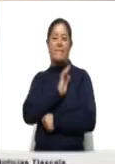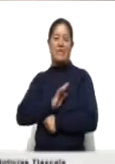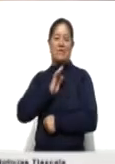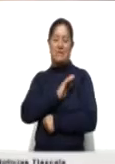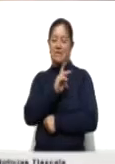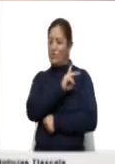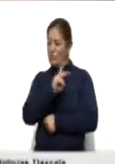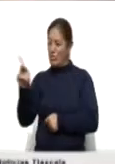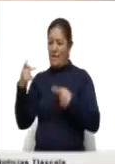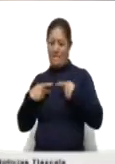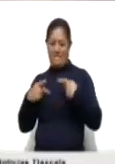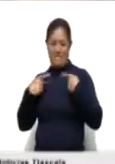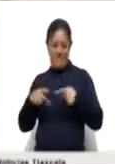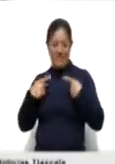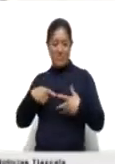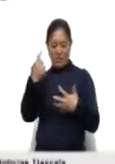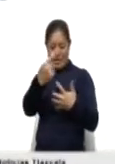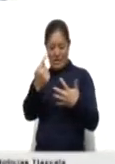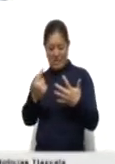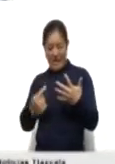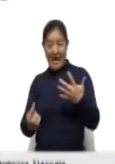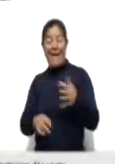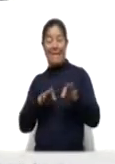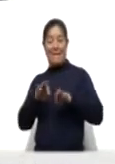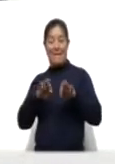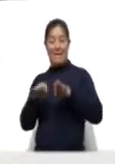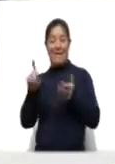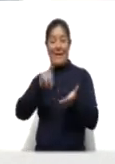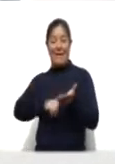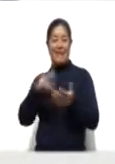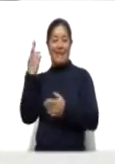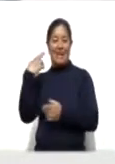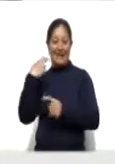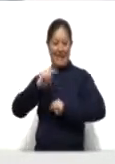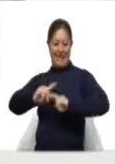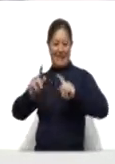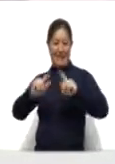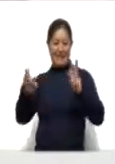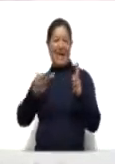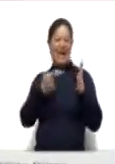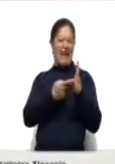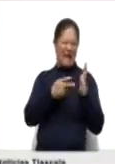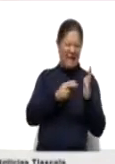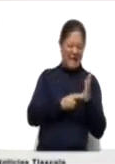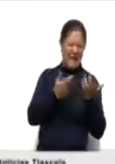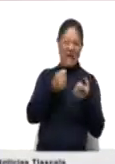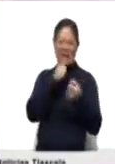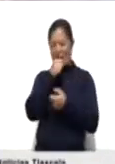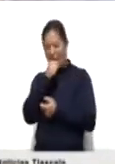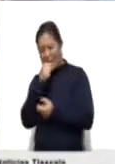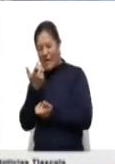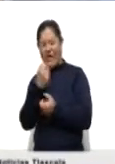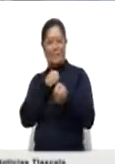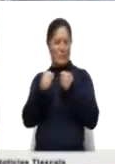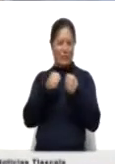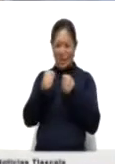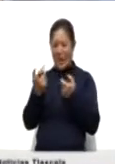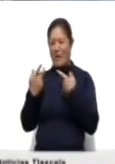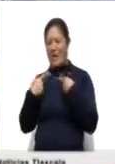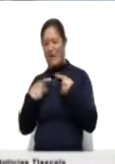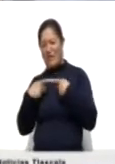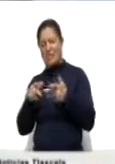labor. Productores, programadores, continuistas, operadores, ingenieros de audio, locutores, conductores y